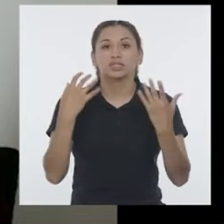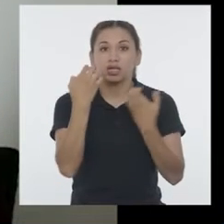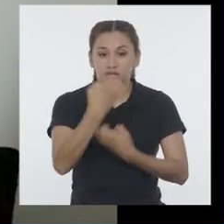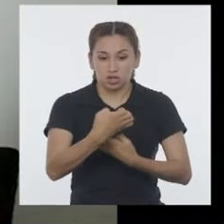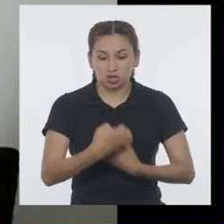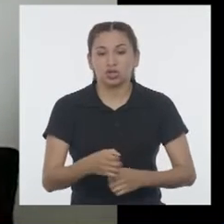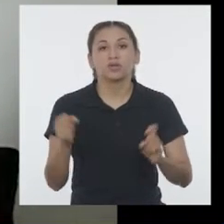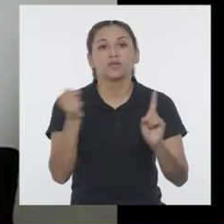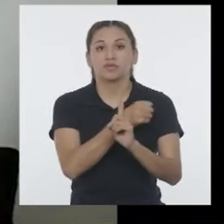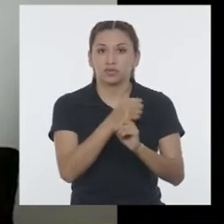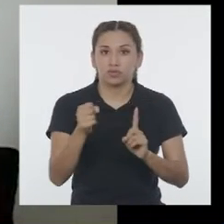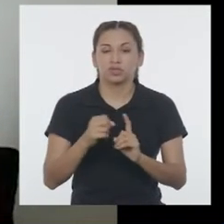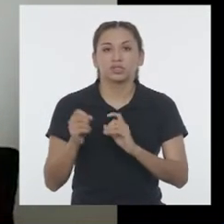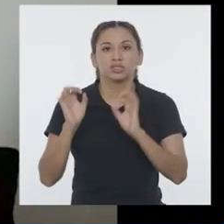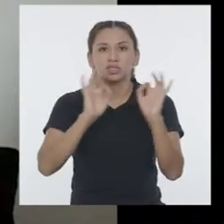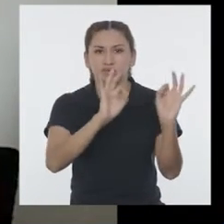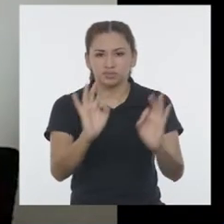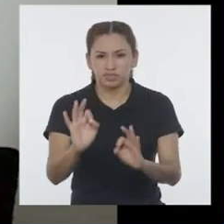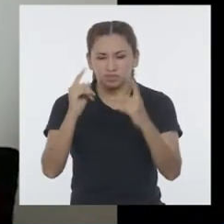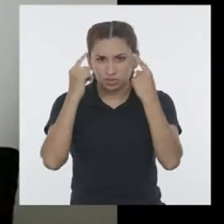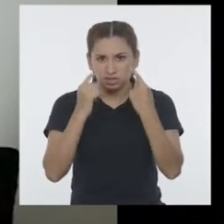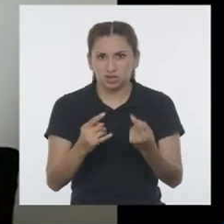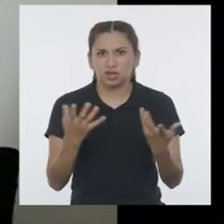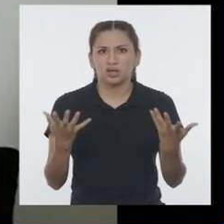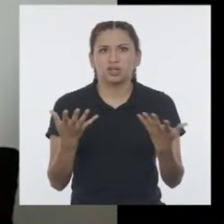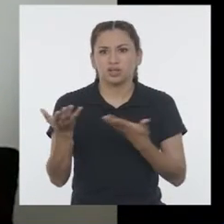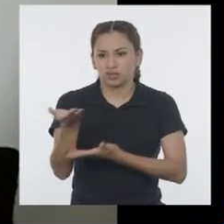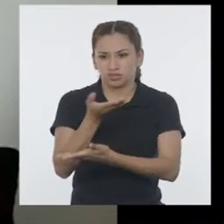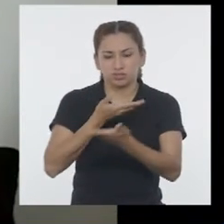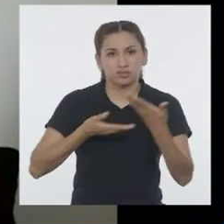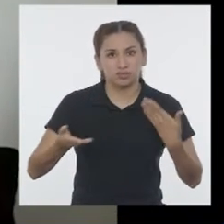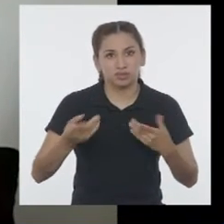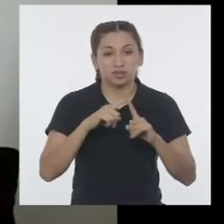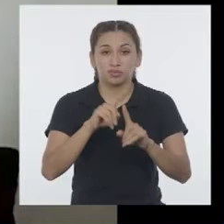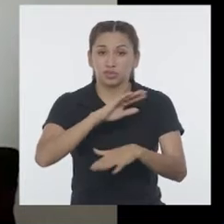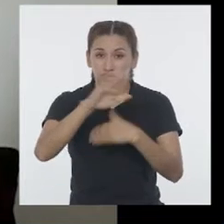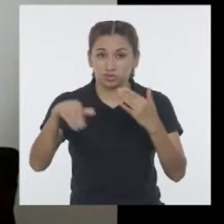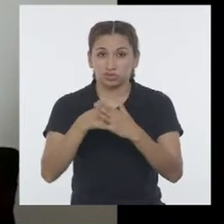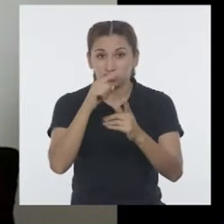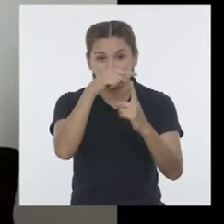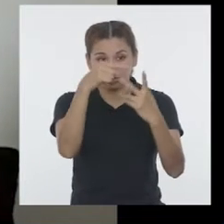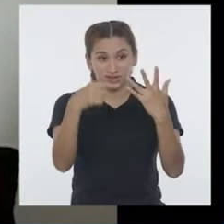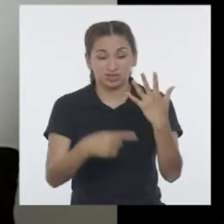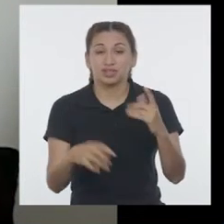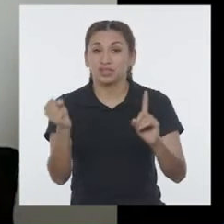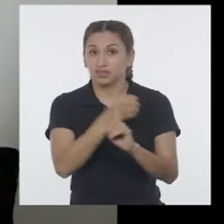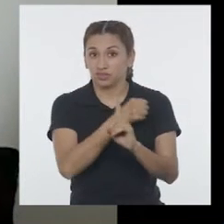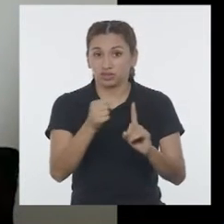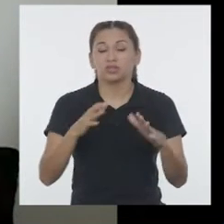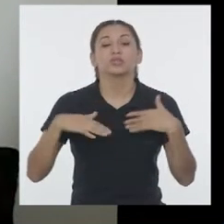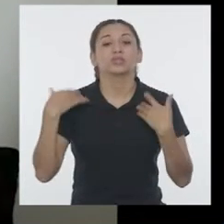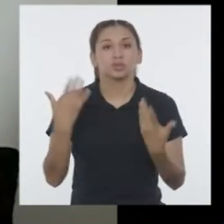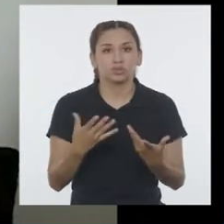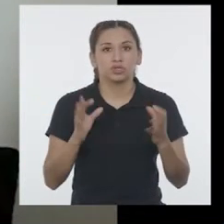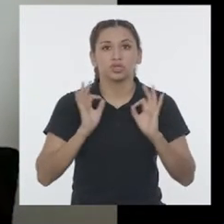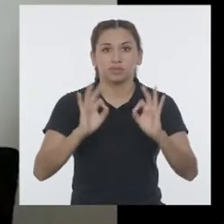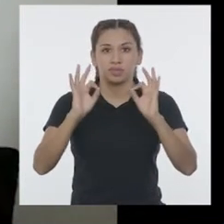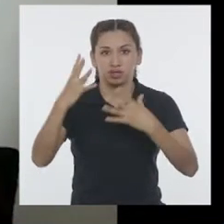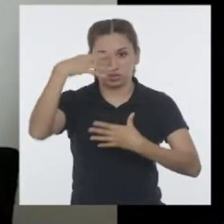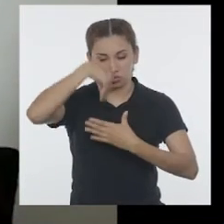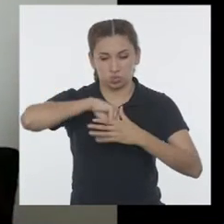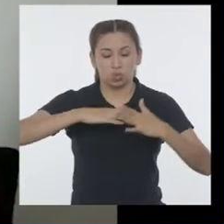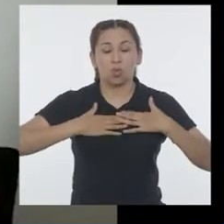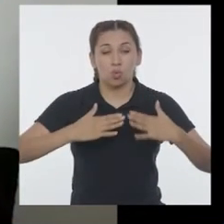violencia económica, la violencia de acuerdo a quiénes o en dónde se imparte. Pero todos estos tipos de violencia pueden generar